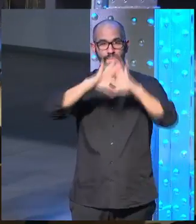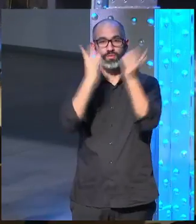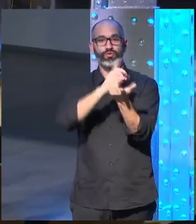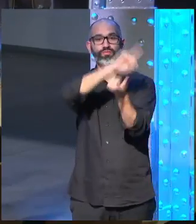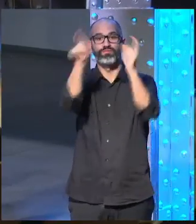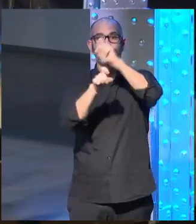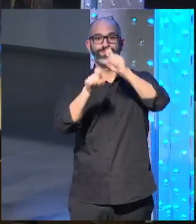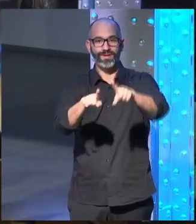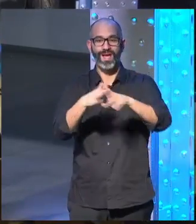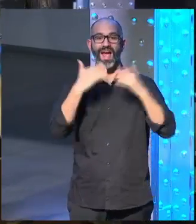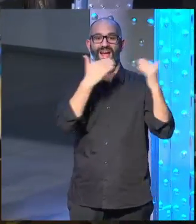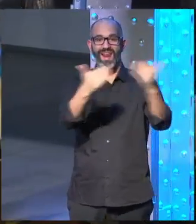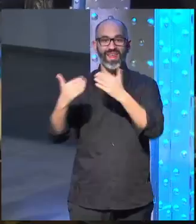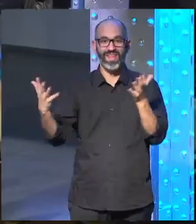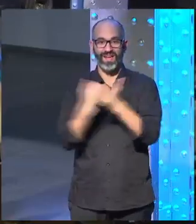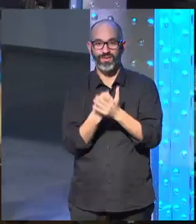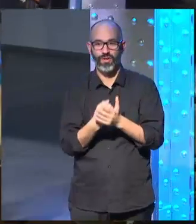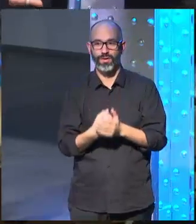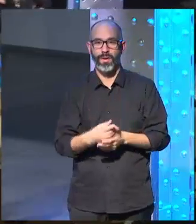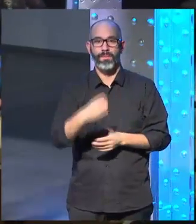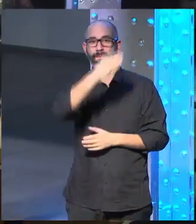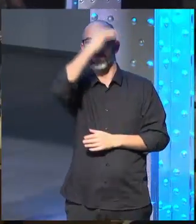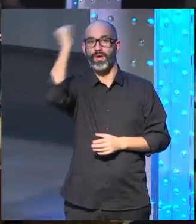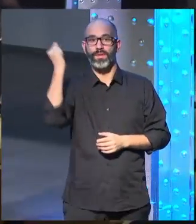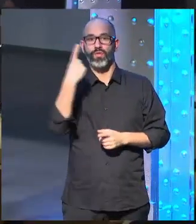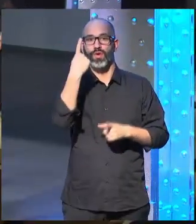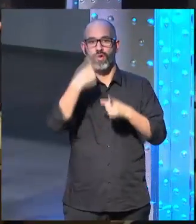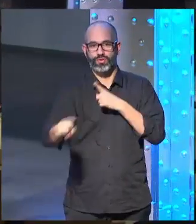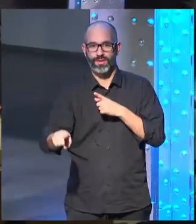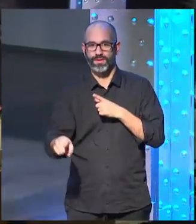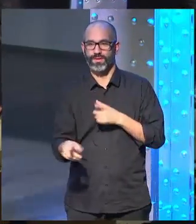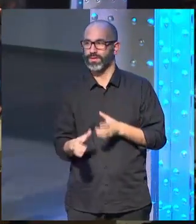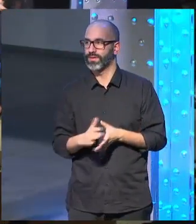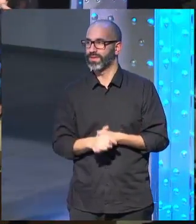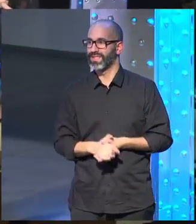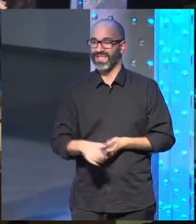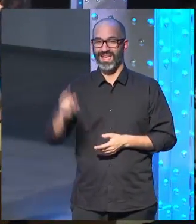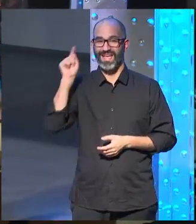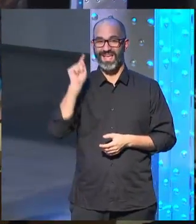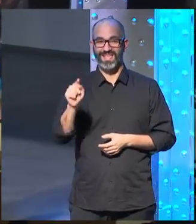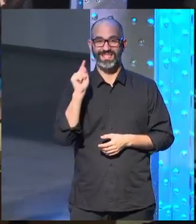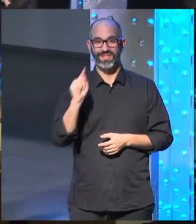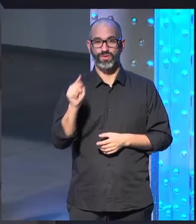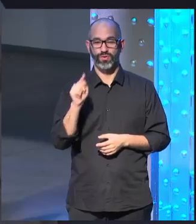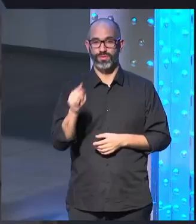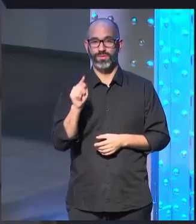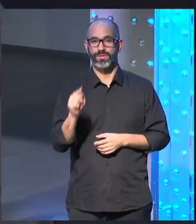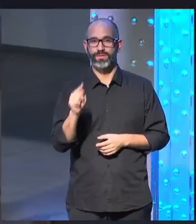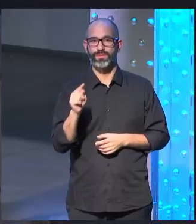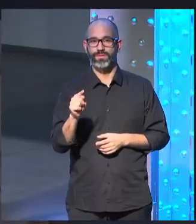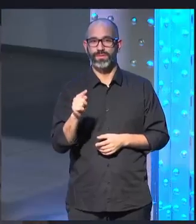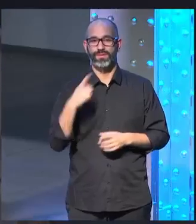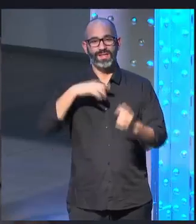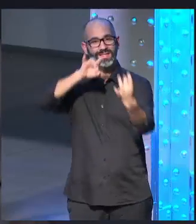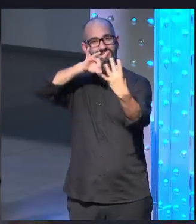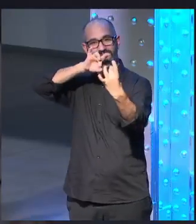Gracias a todos vosotros. Me he olvidado el micro de decir una cosa. esto se ha retransmitido